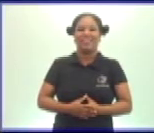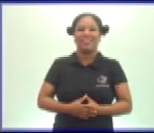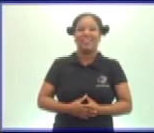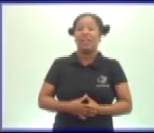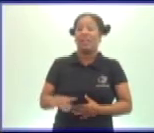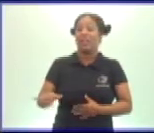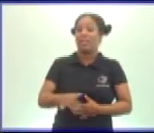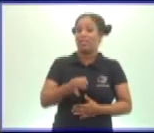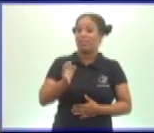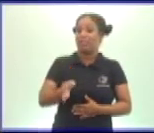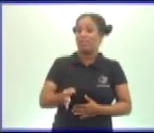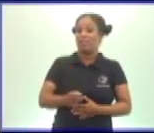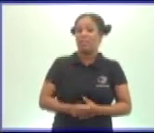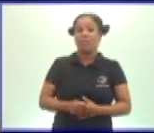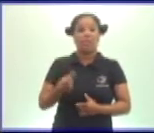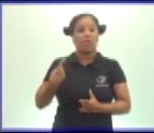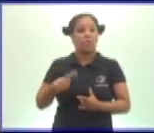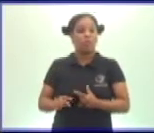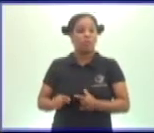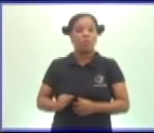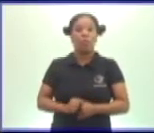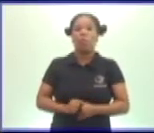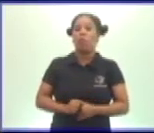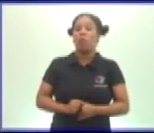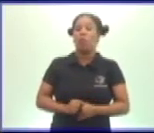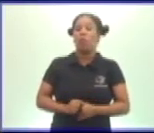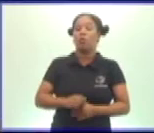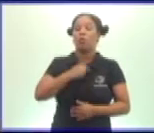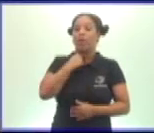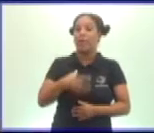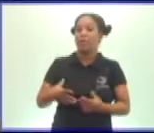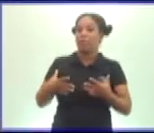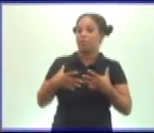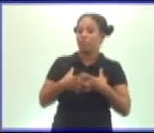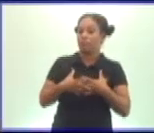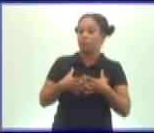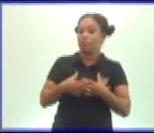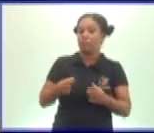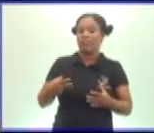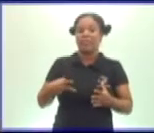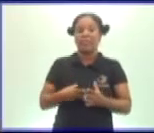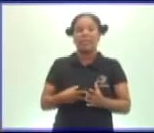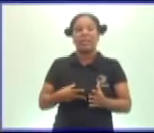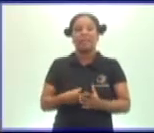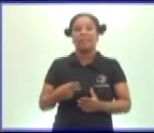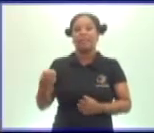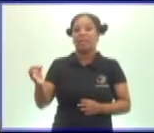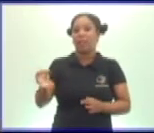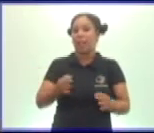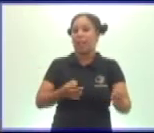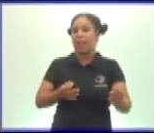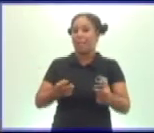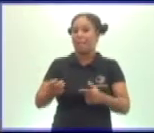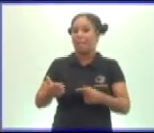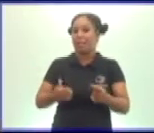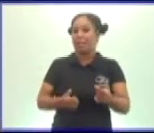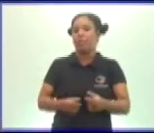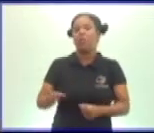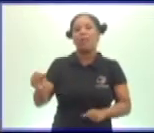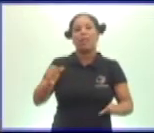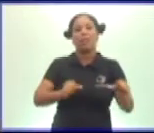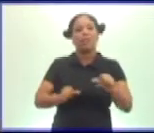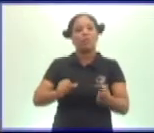También existe otro tipo de interacciones, por supuesto, entre las partículas de la sustancia que va a